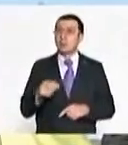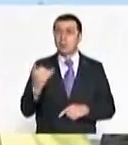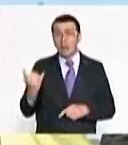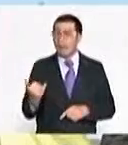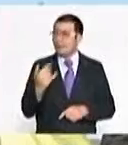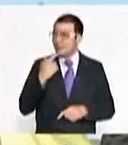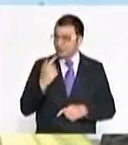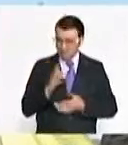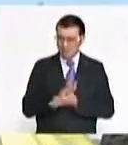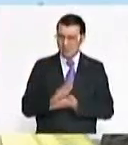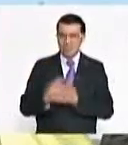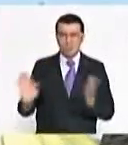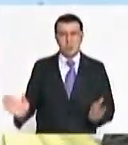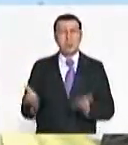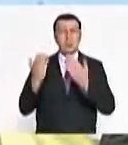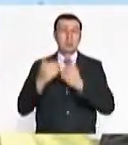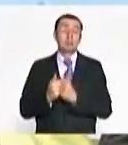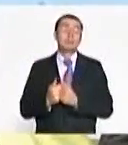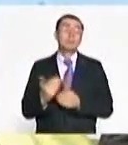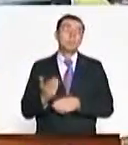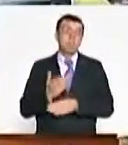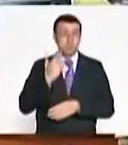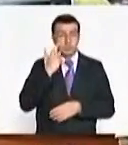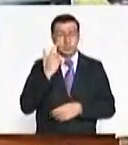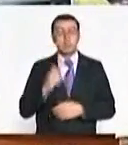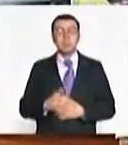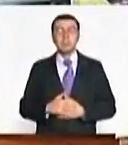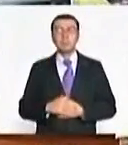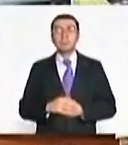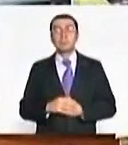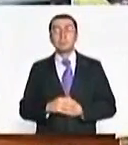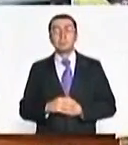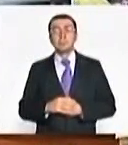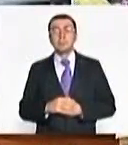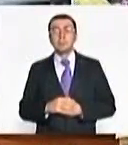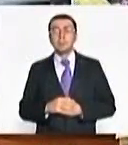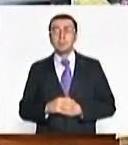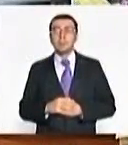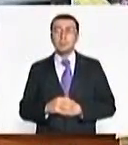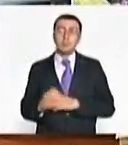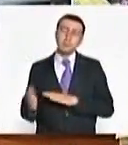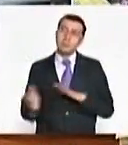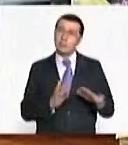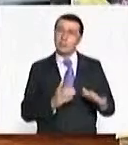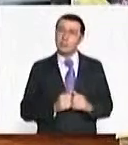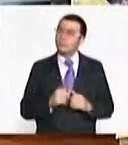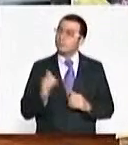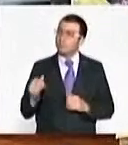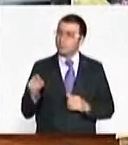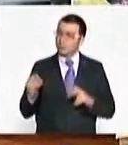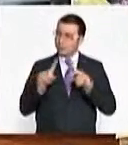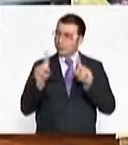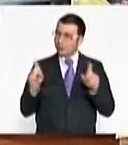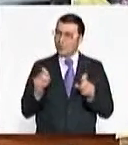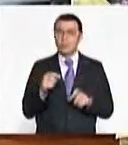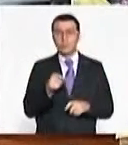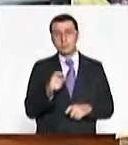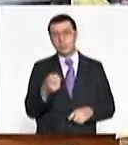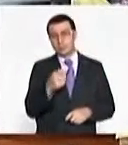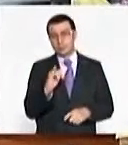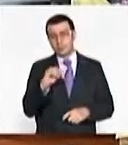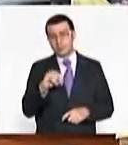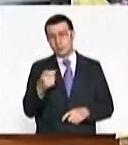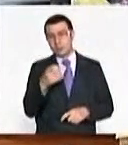uh-huh. Es algo que con frecuencia ocurre. Doctor Freddy, ahora que usted tocó el tema del ginkgo, muchas personas dicen, es que